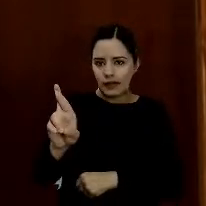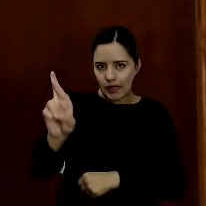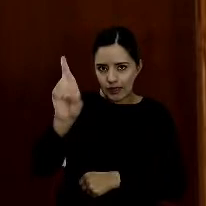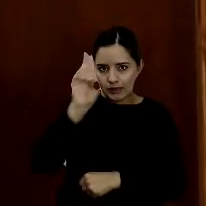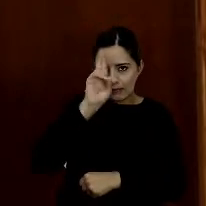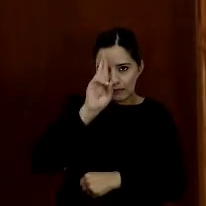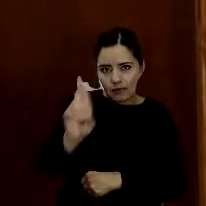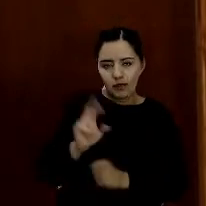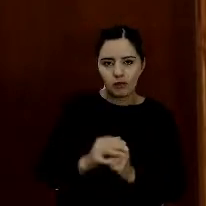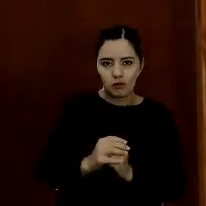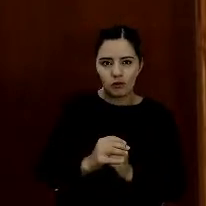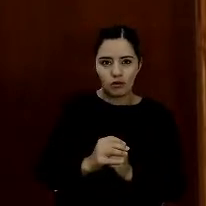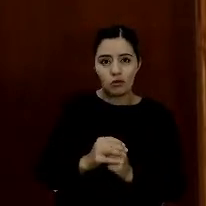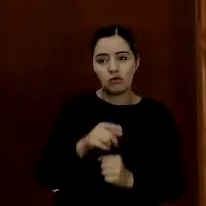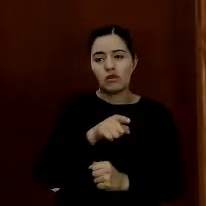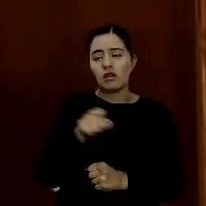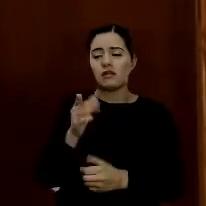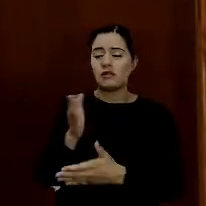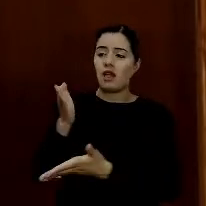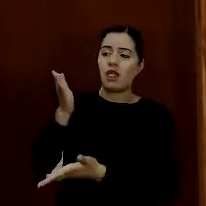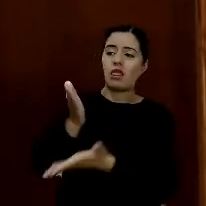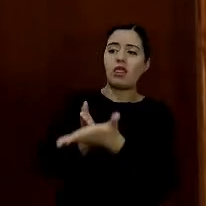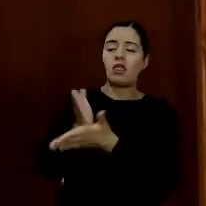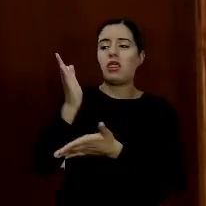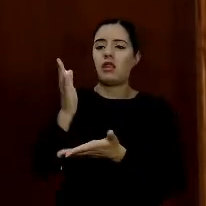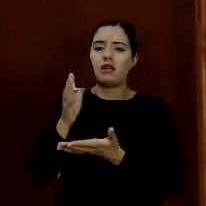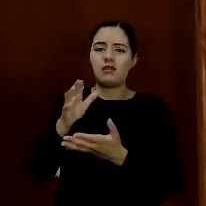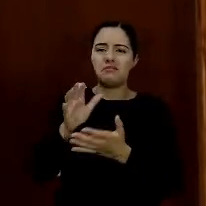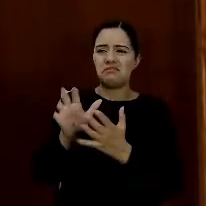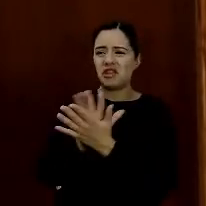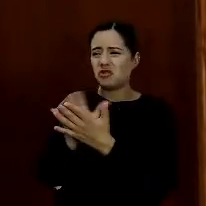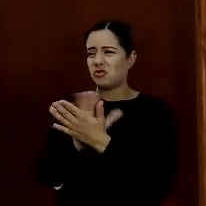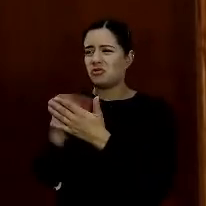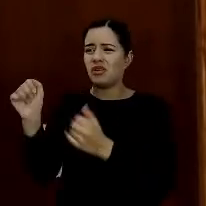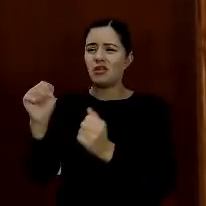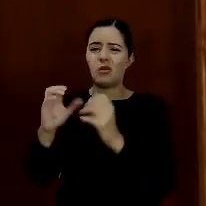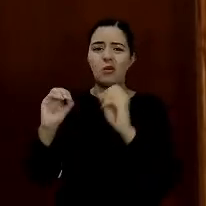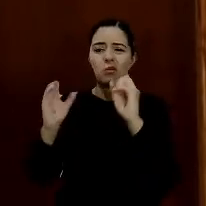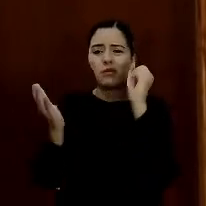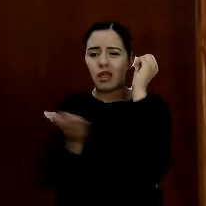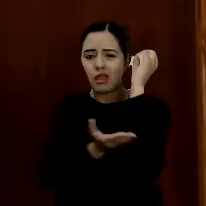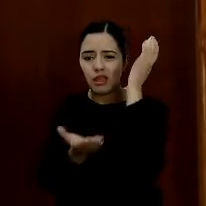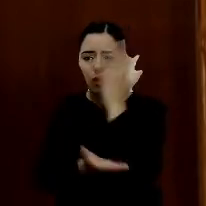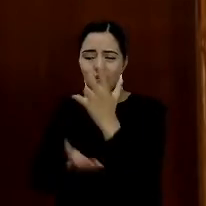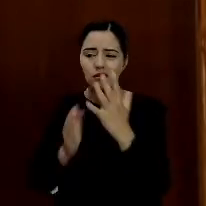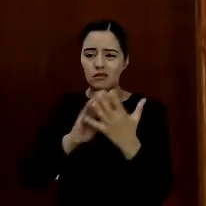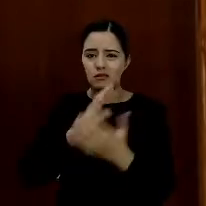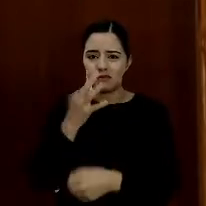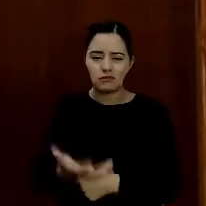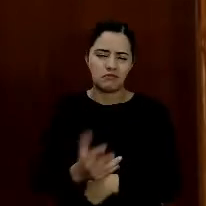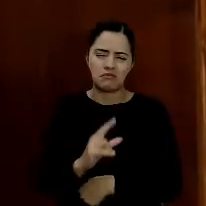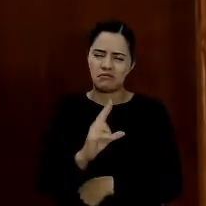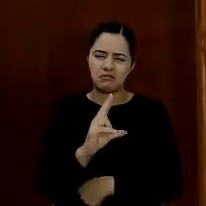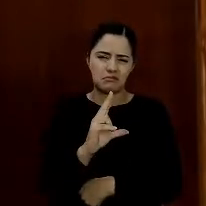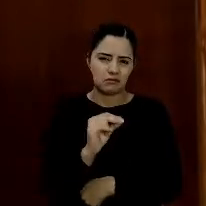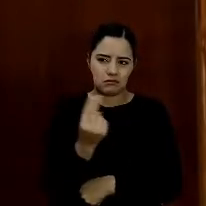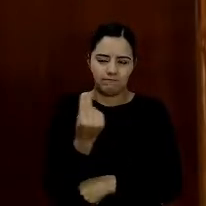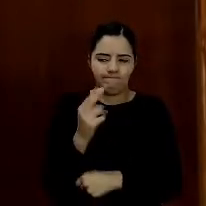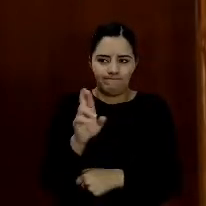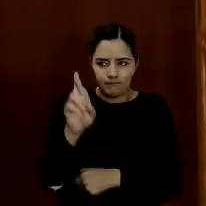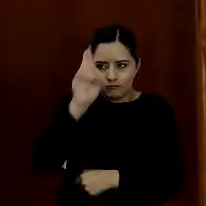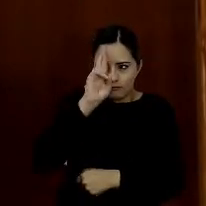no perturbación de sus procesos esenciales, razón por la que al